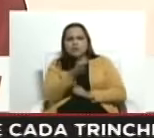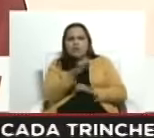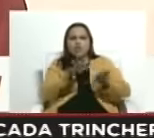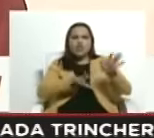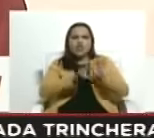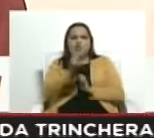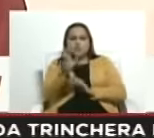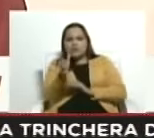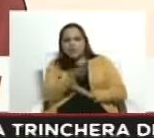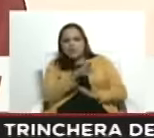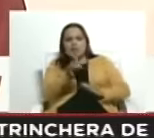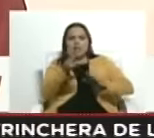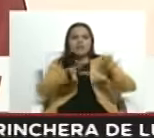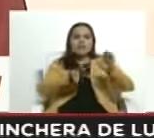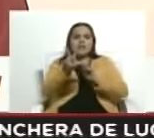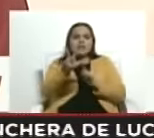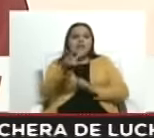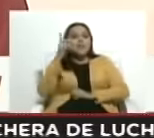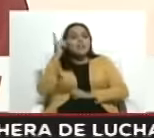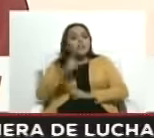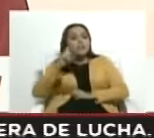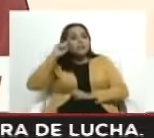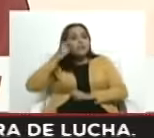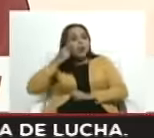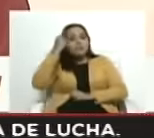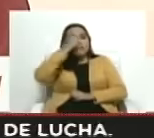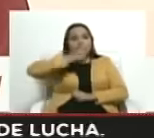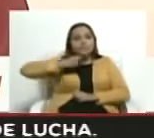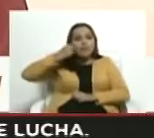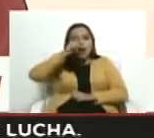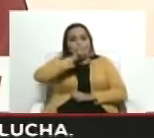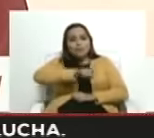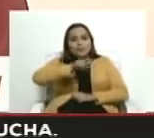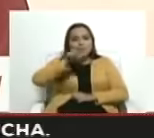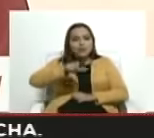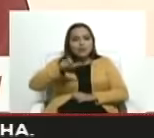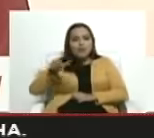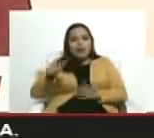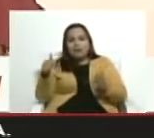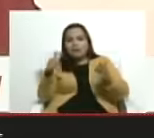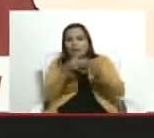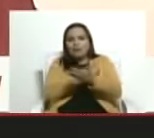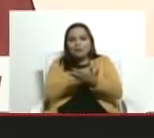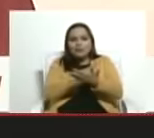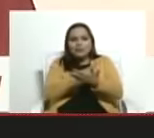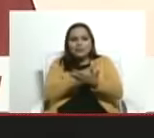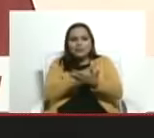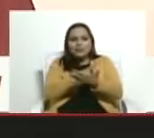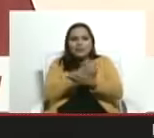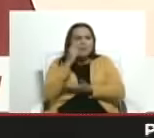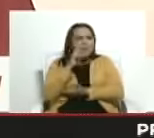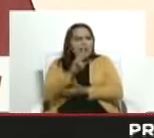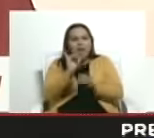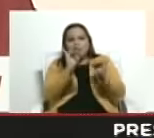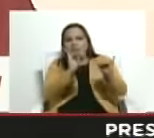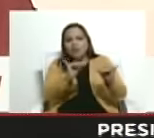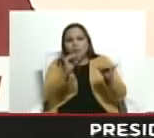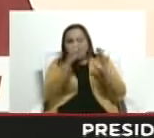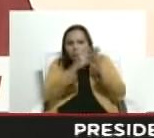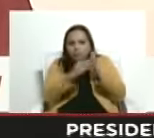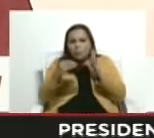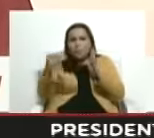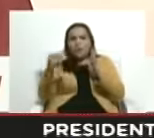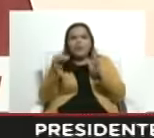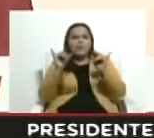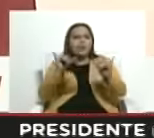rostros del fascismo. Y el país se va a dar cuenta que son los mismos, hoy día,